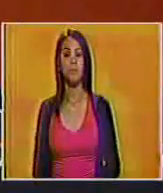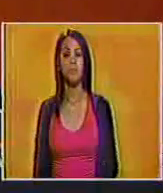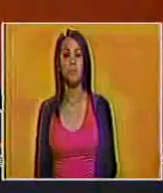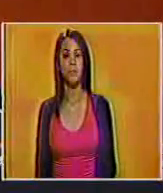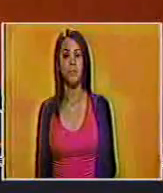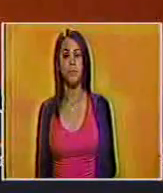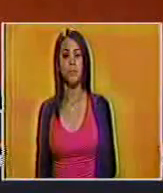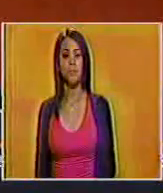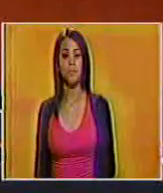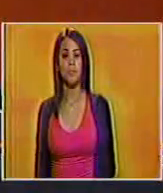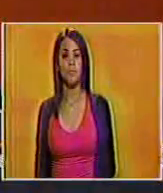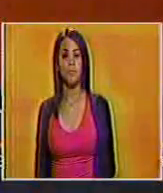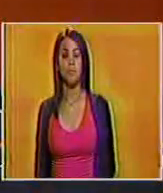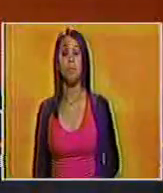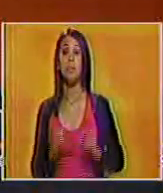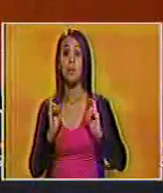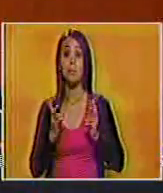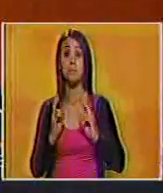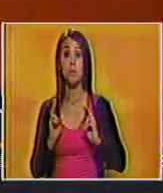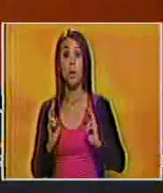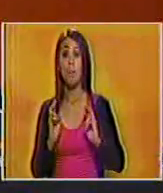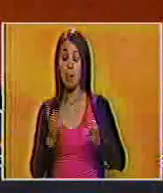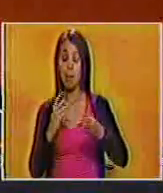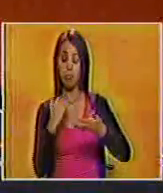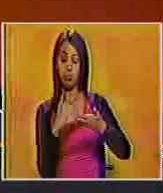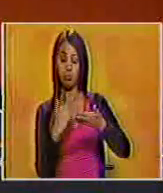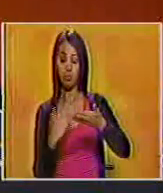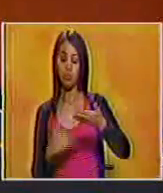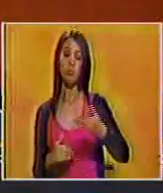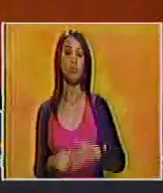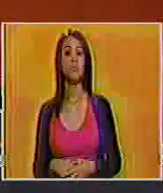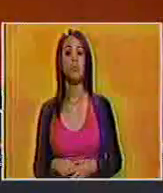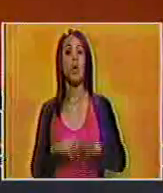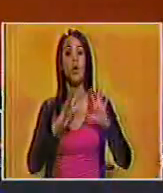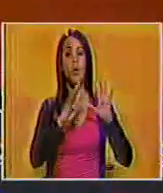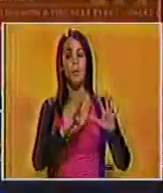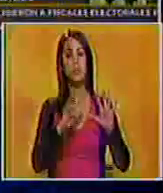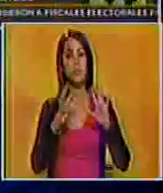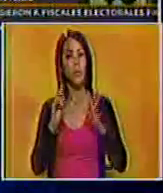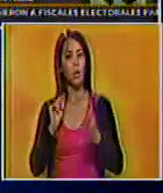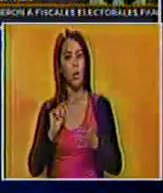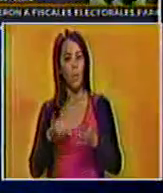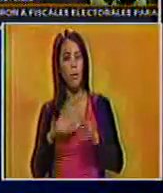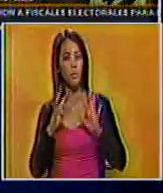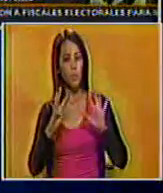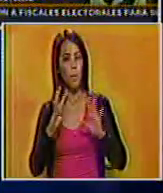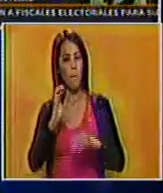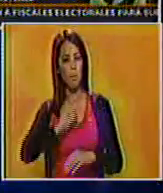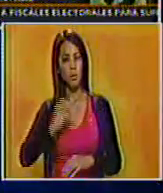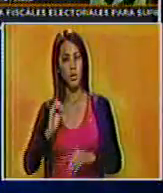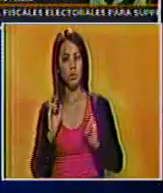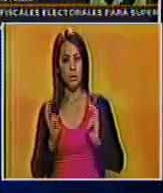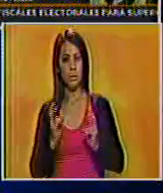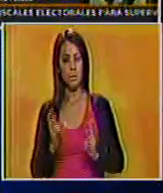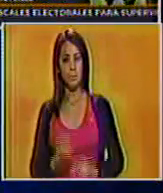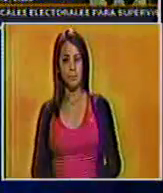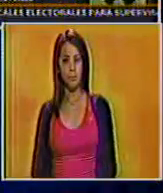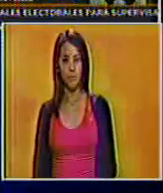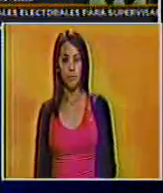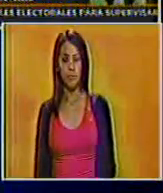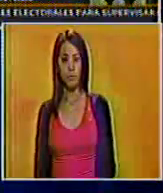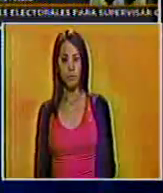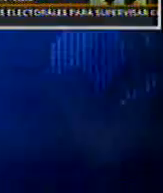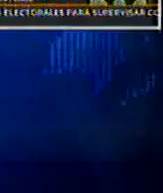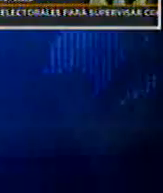de acuerdo en la mayor parte de los puntos, en casi todos los puntos, en el 99,9% de los puntos. Vamos a continuar con